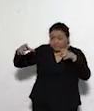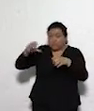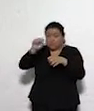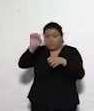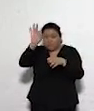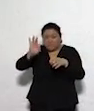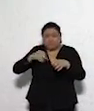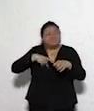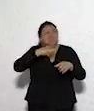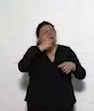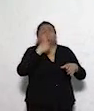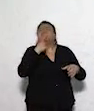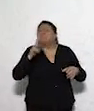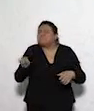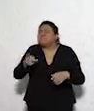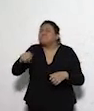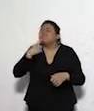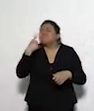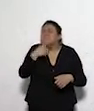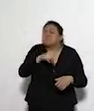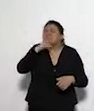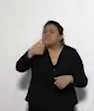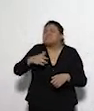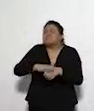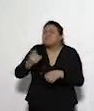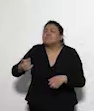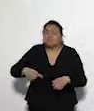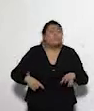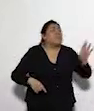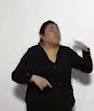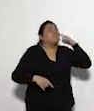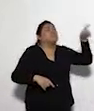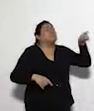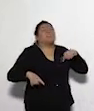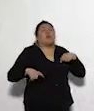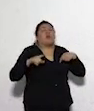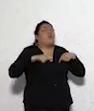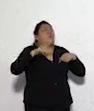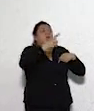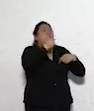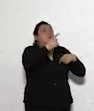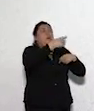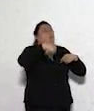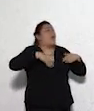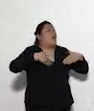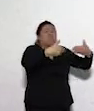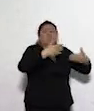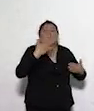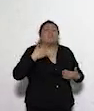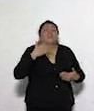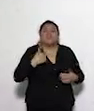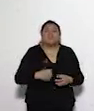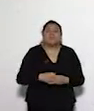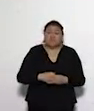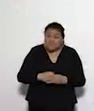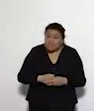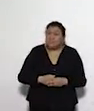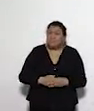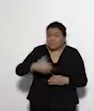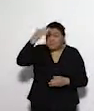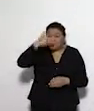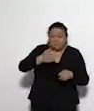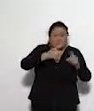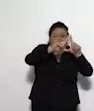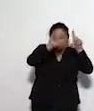atribuyeron a problemas de la autoridad o desconfianza en las mismas. Conforme esta encuesta, en